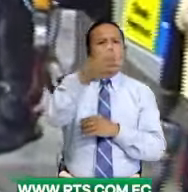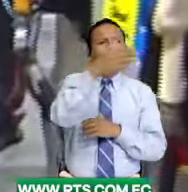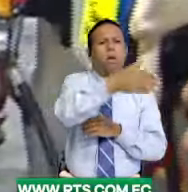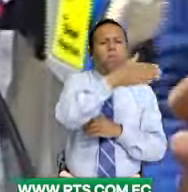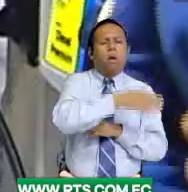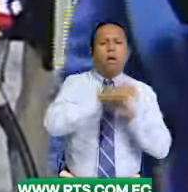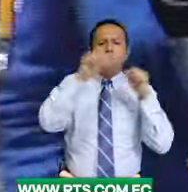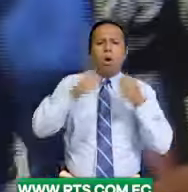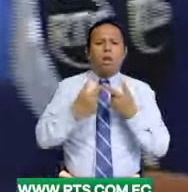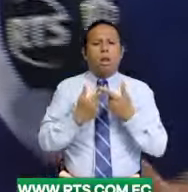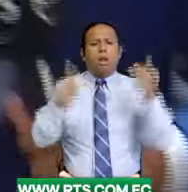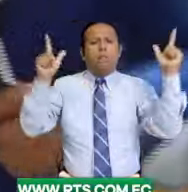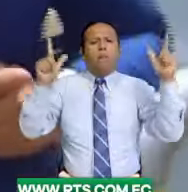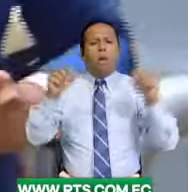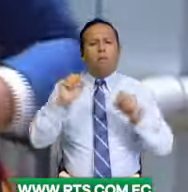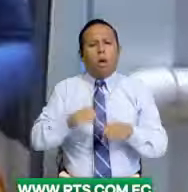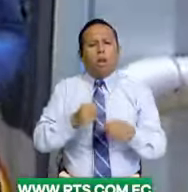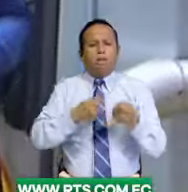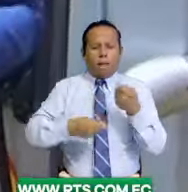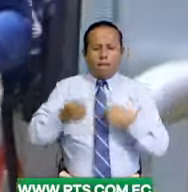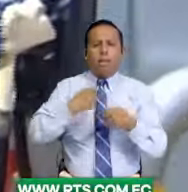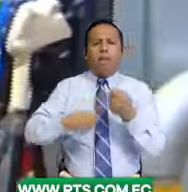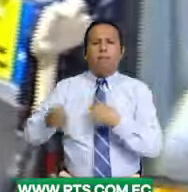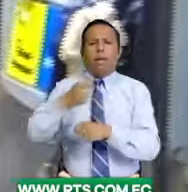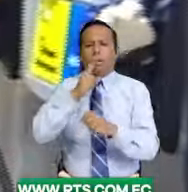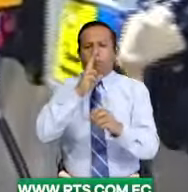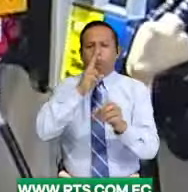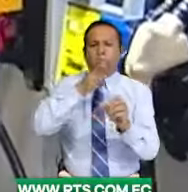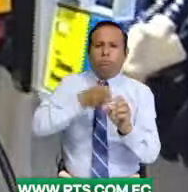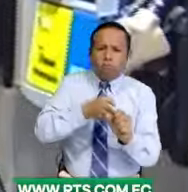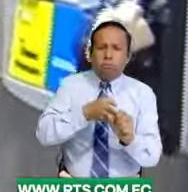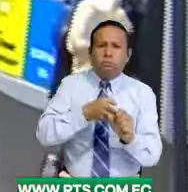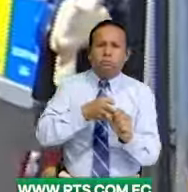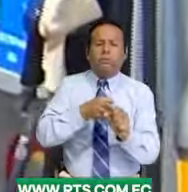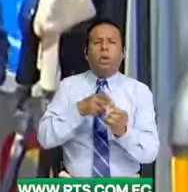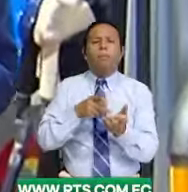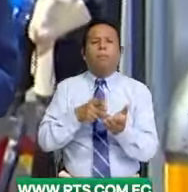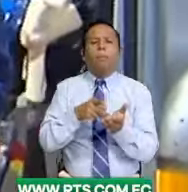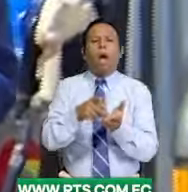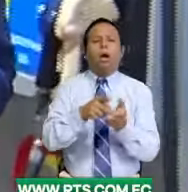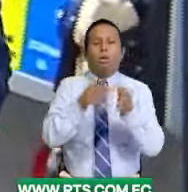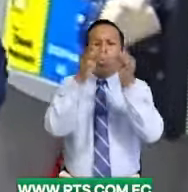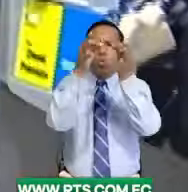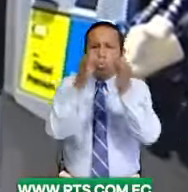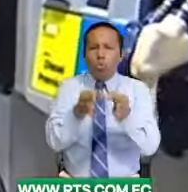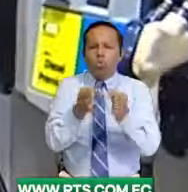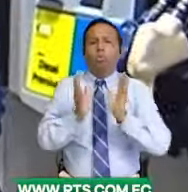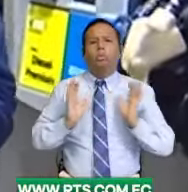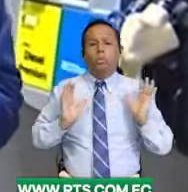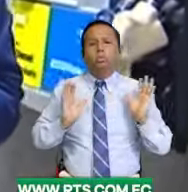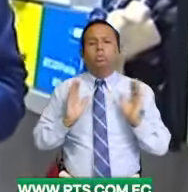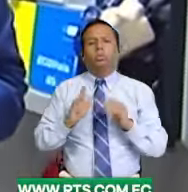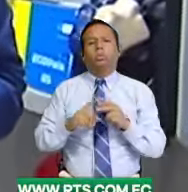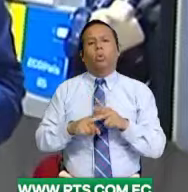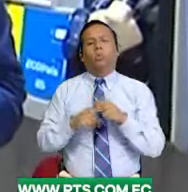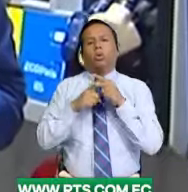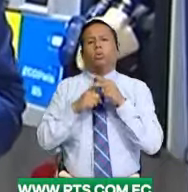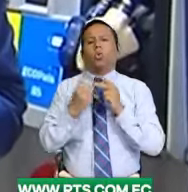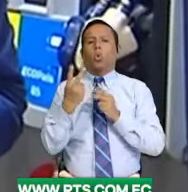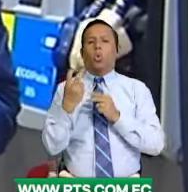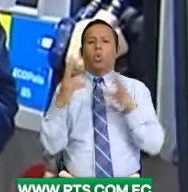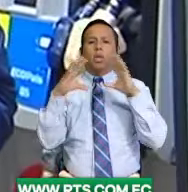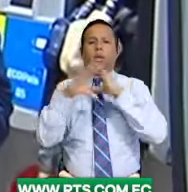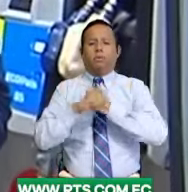de el combustible y que también se entregue el precio y que se cobre lo justo. Desde la medianoche se desplegarán a nivel